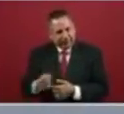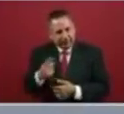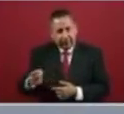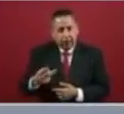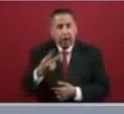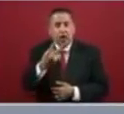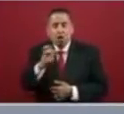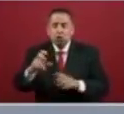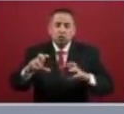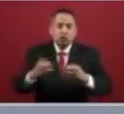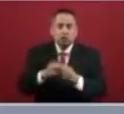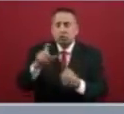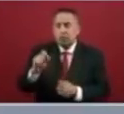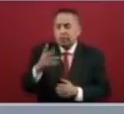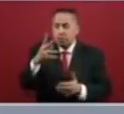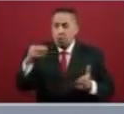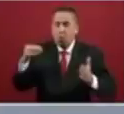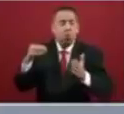224 mil